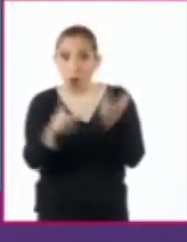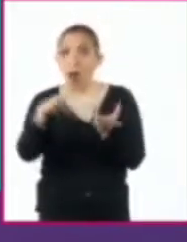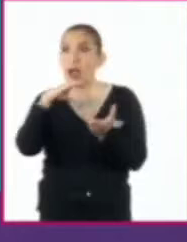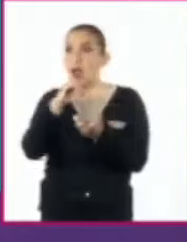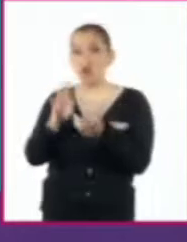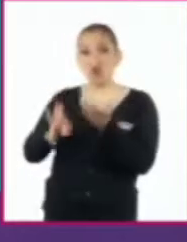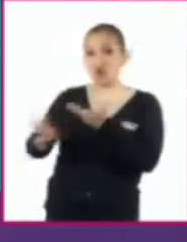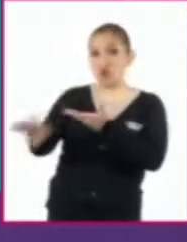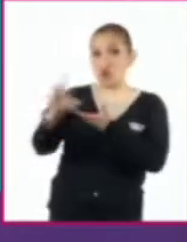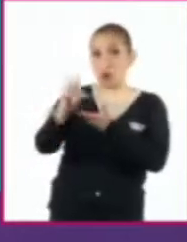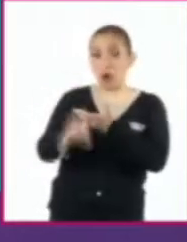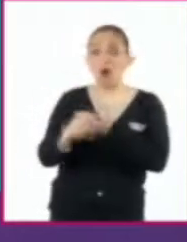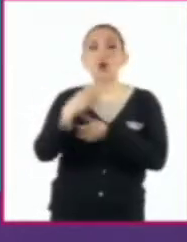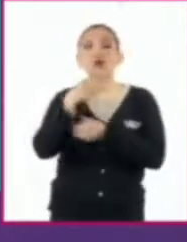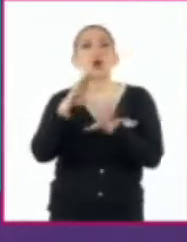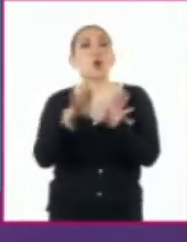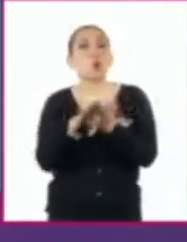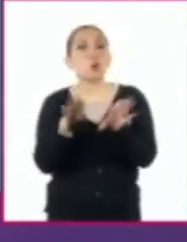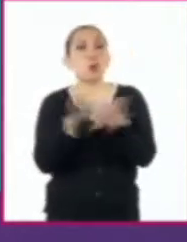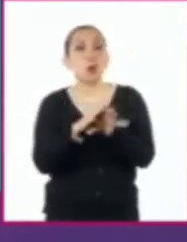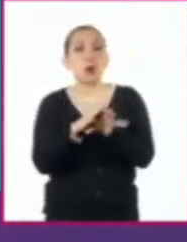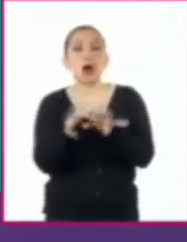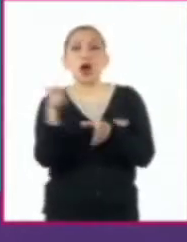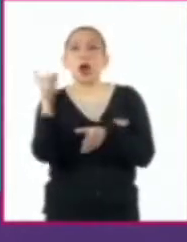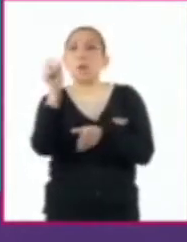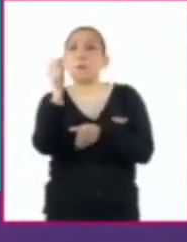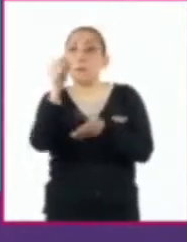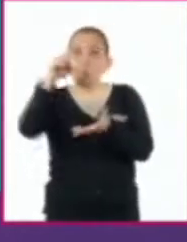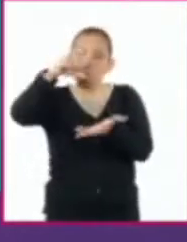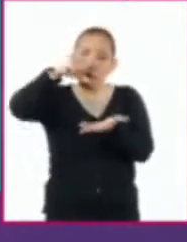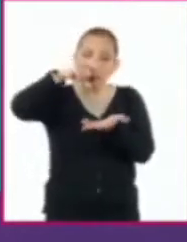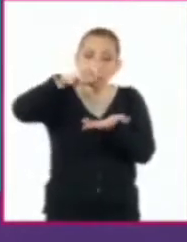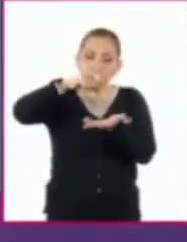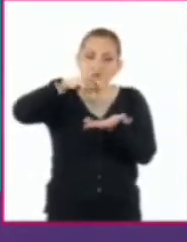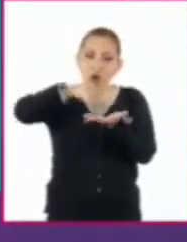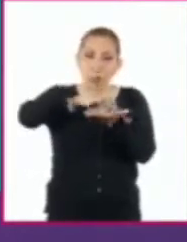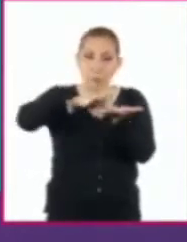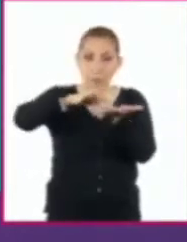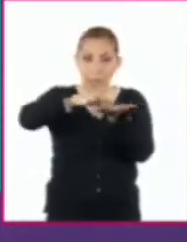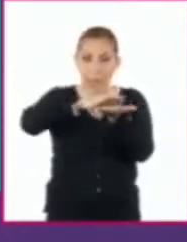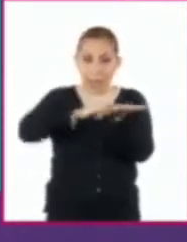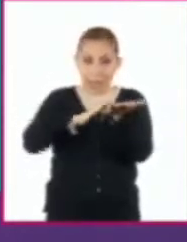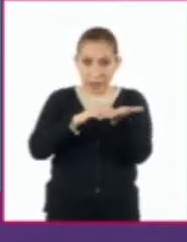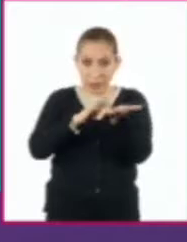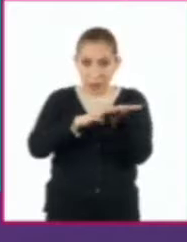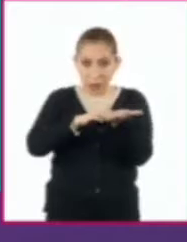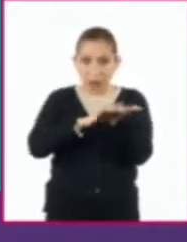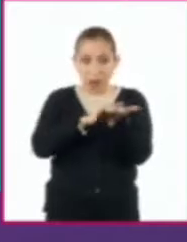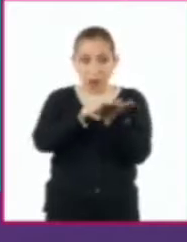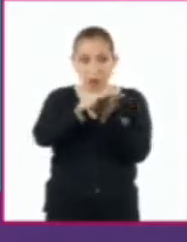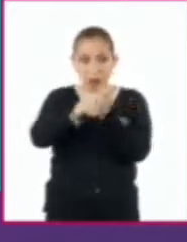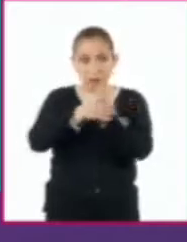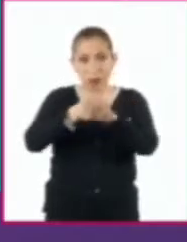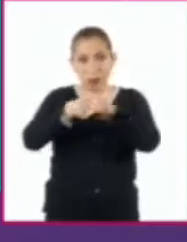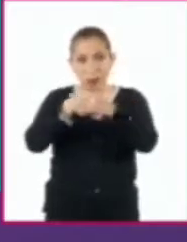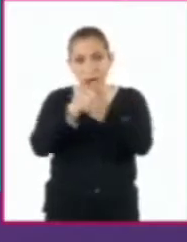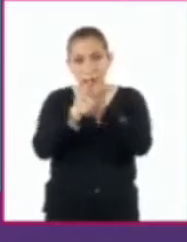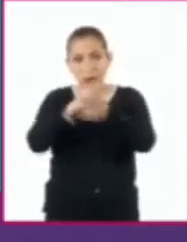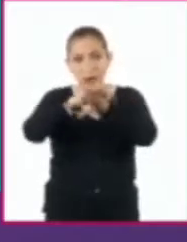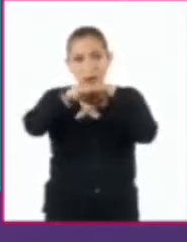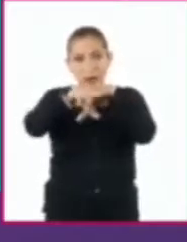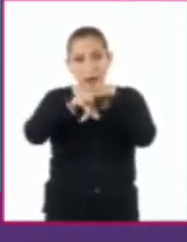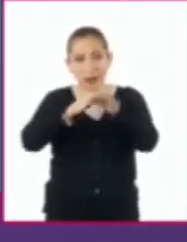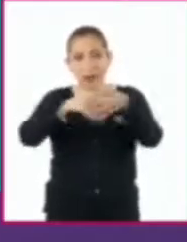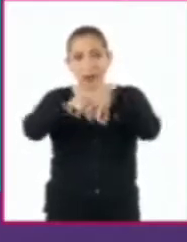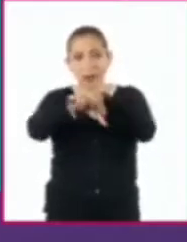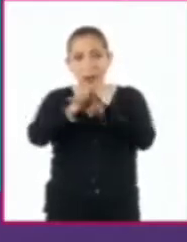calor. Formas de uso: vierta una cantidad de producto en la palma de la mano y extiéndalo por la superficie